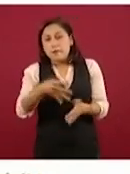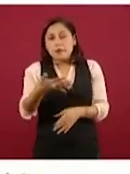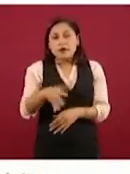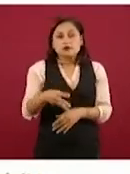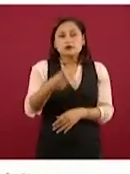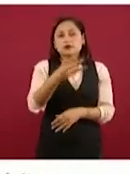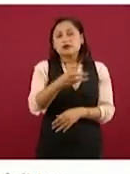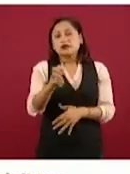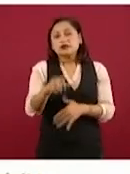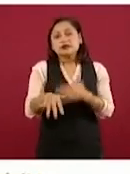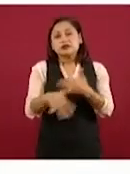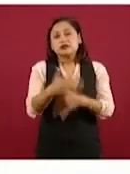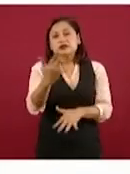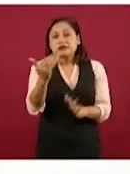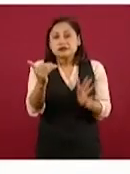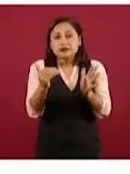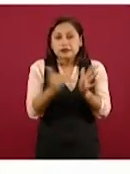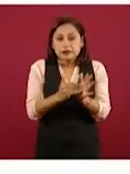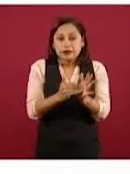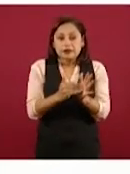315 mil pesos,